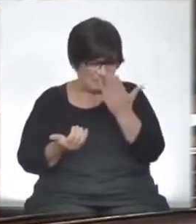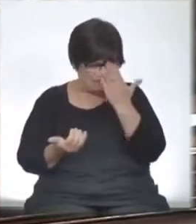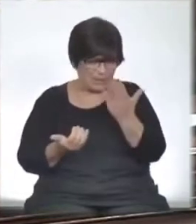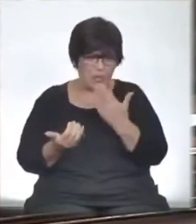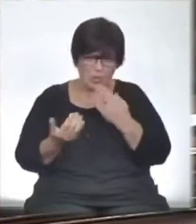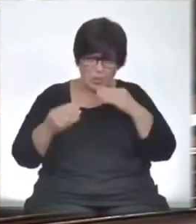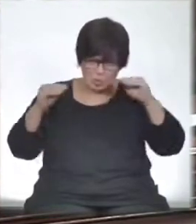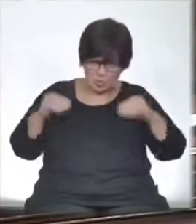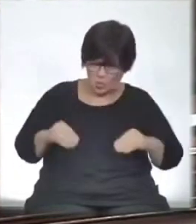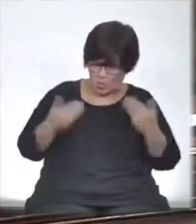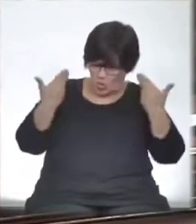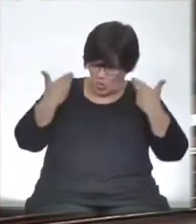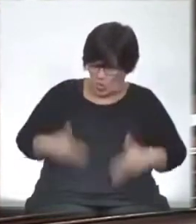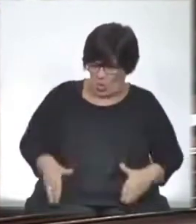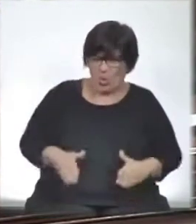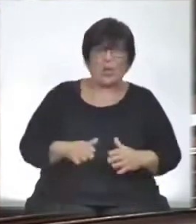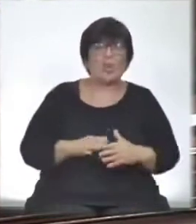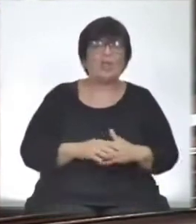vida.